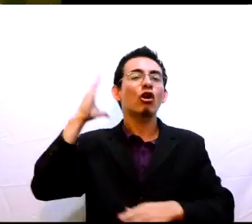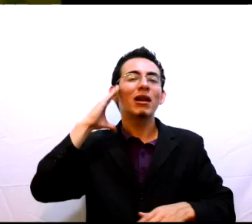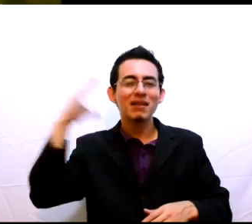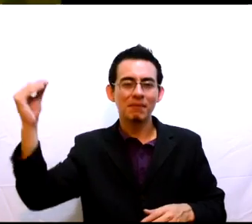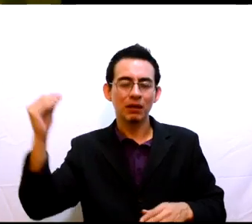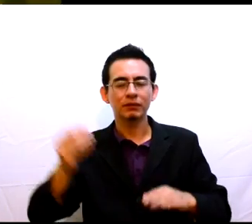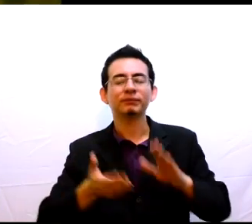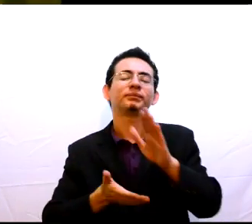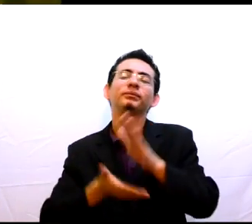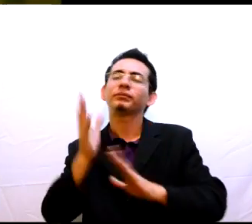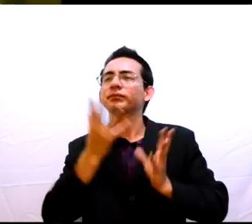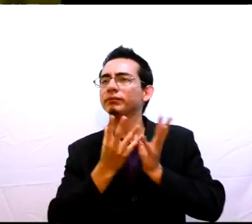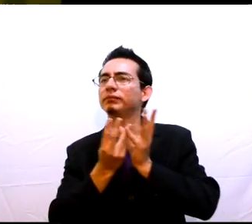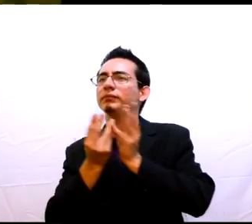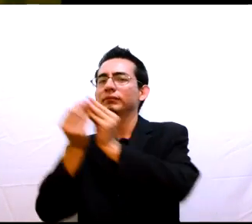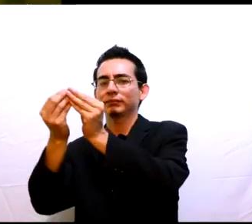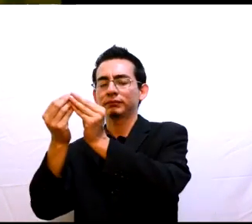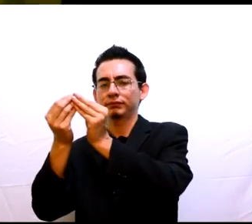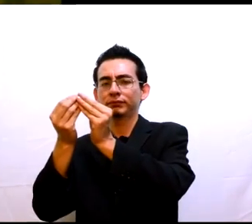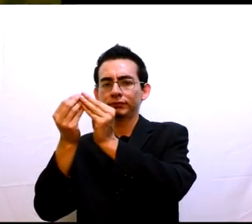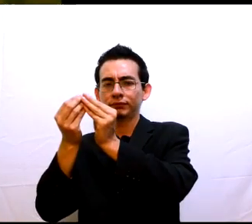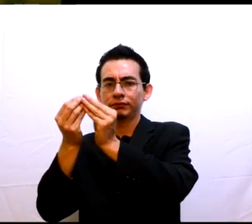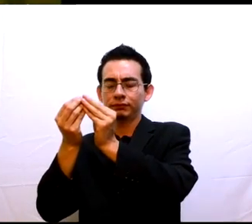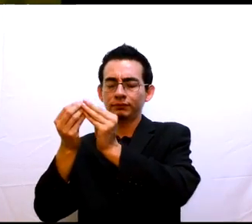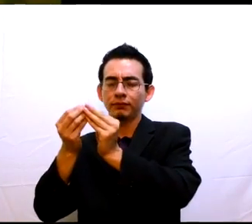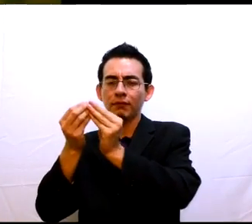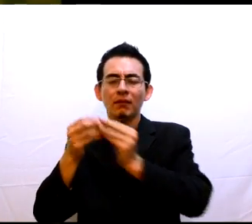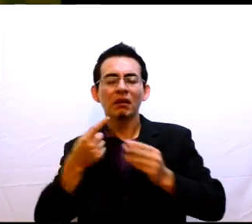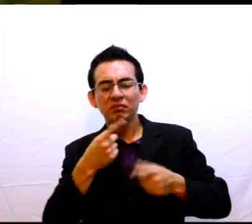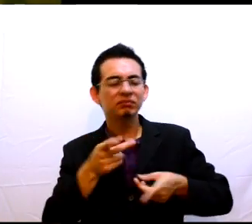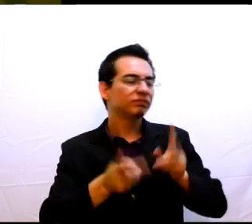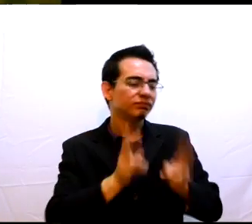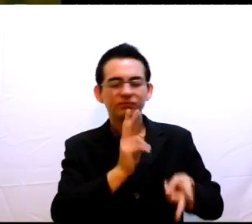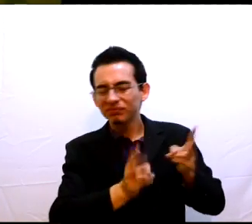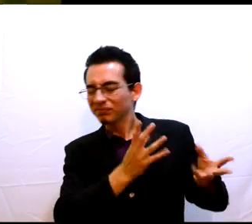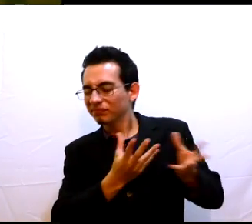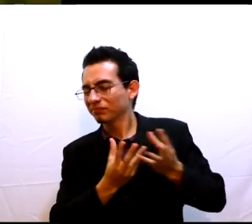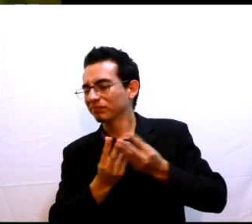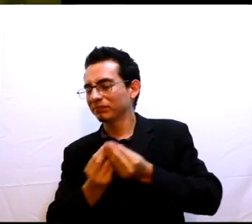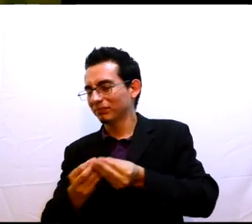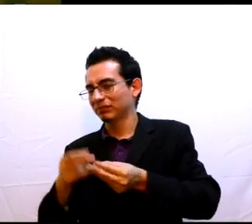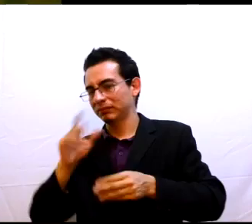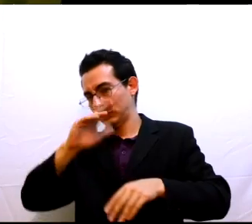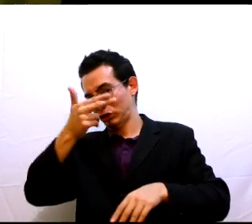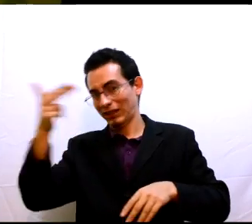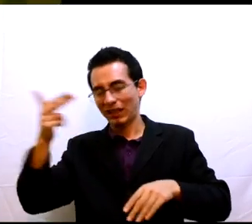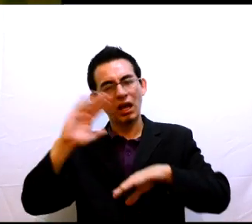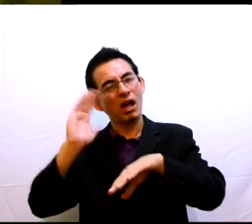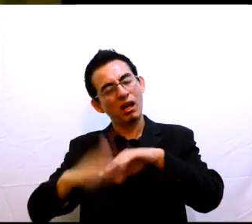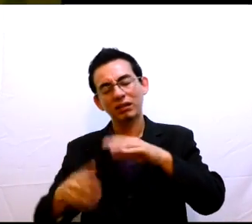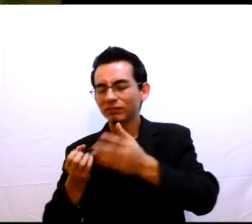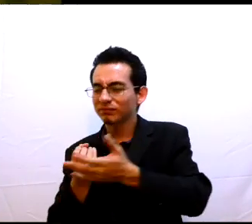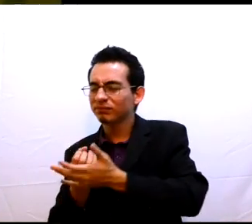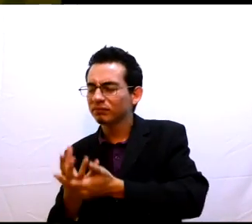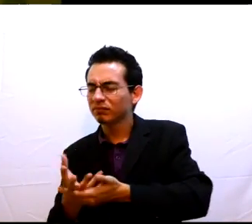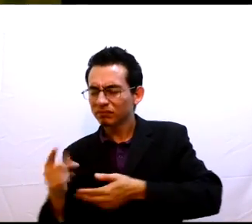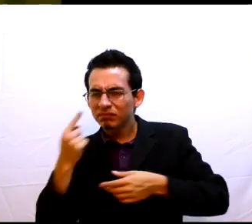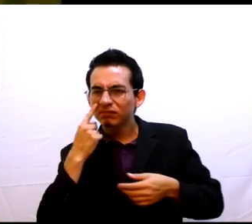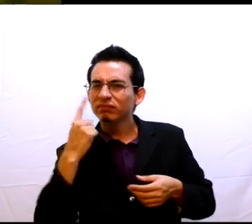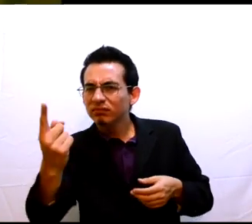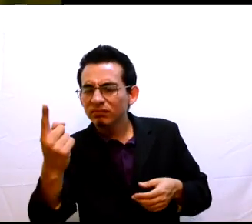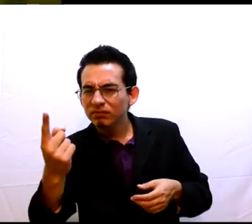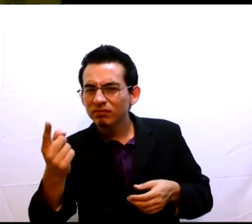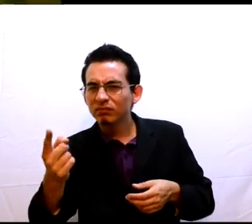me fui aquí con un hermano y vamos saliendo donde estábamos hospedados y va pasando así en frente un